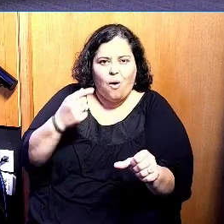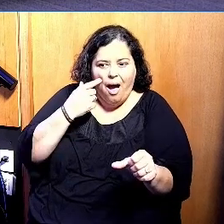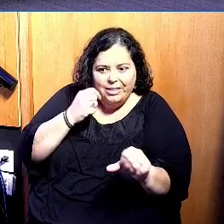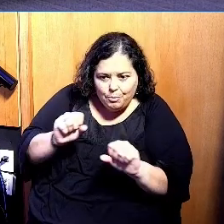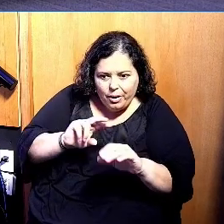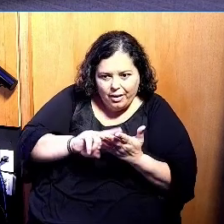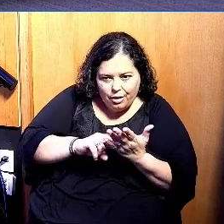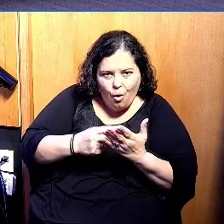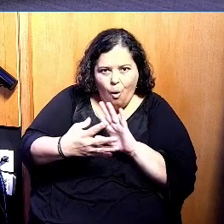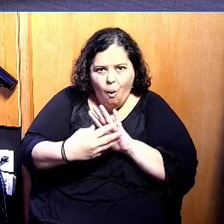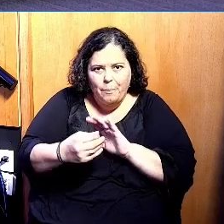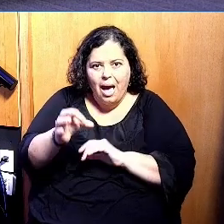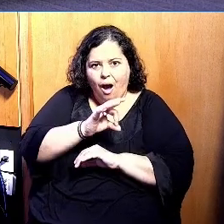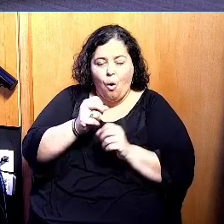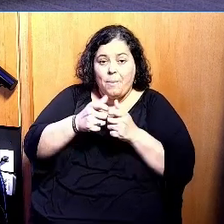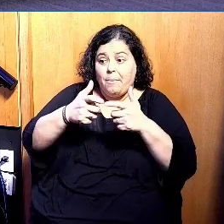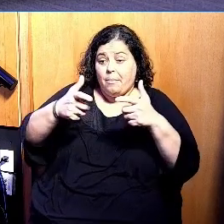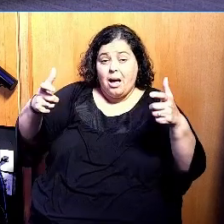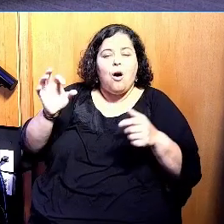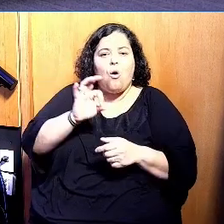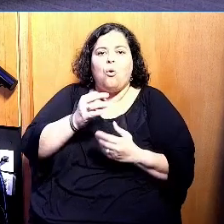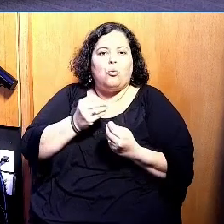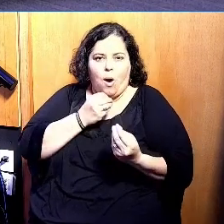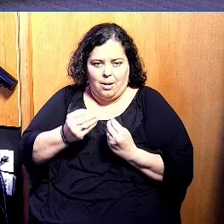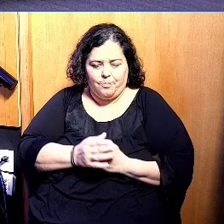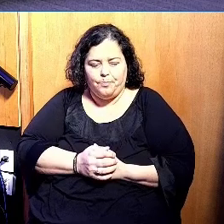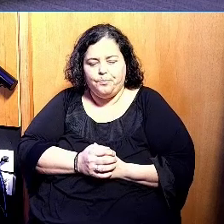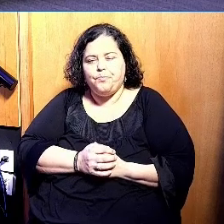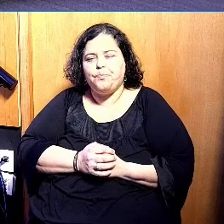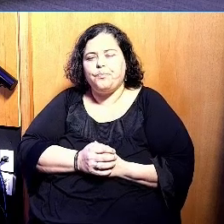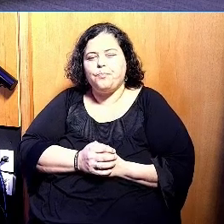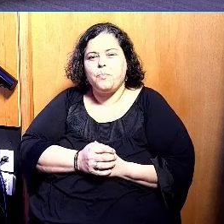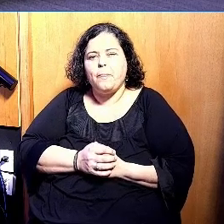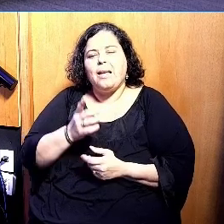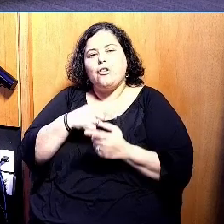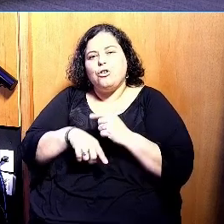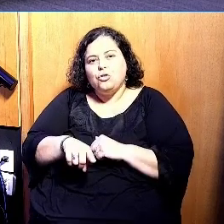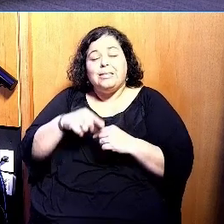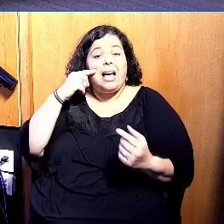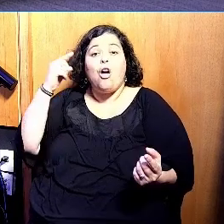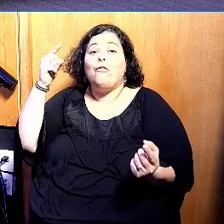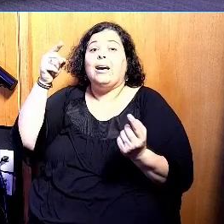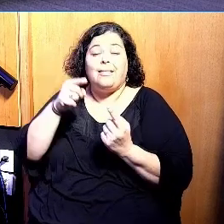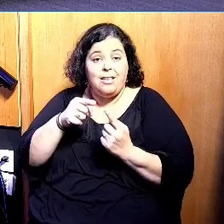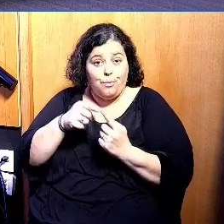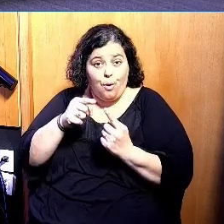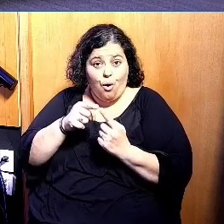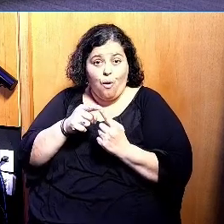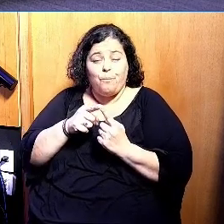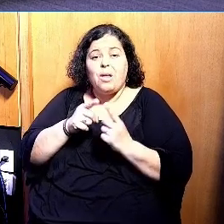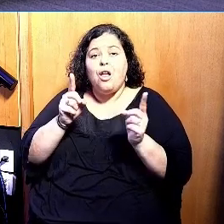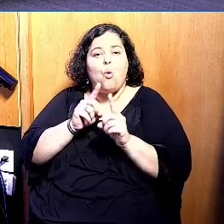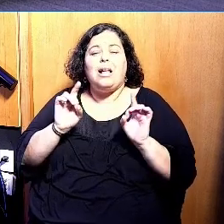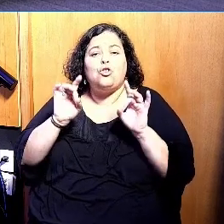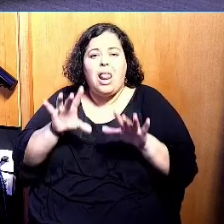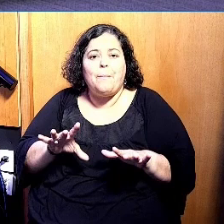podía replicar o escalar en lo que tenía que ver con CEIBAL. Entonces, el objetivo interno no era solo profundizar